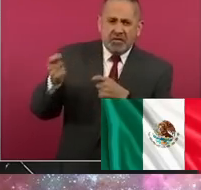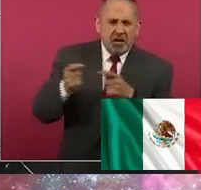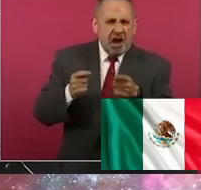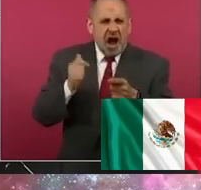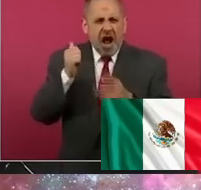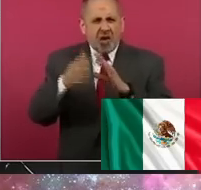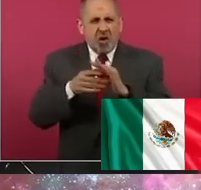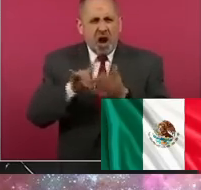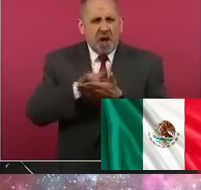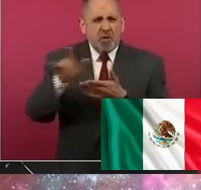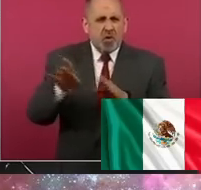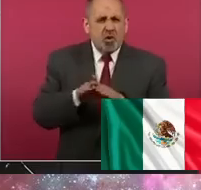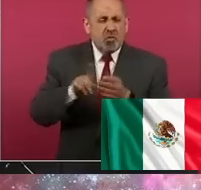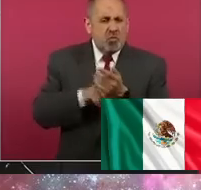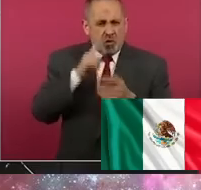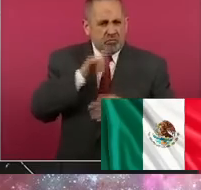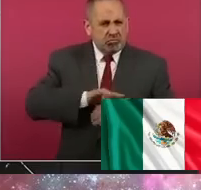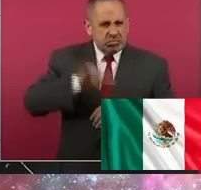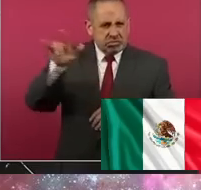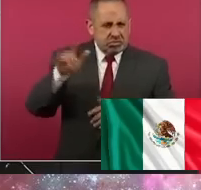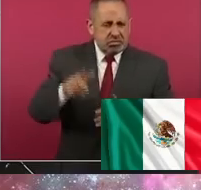lo del avión nada